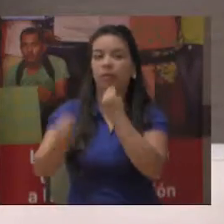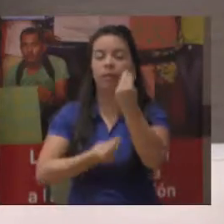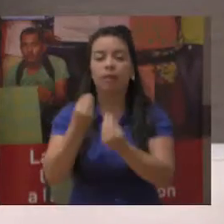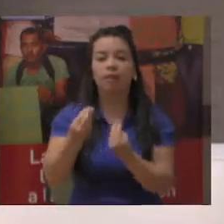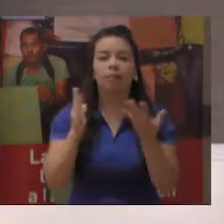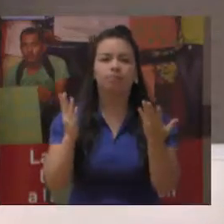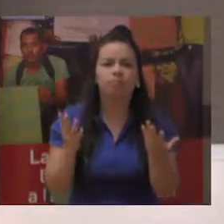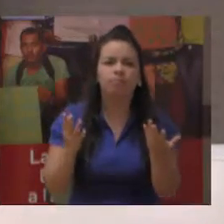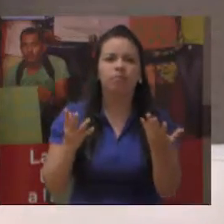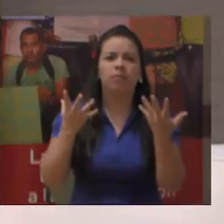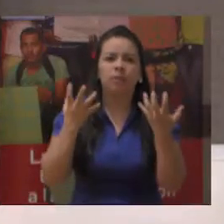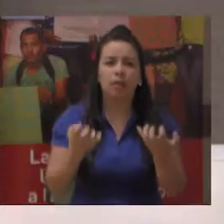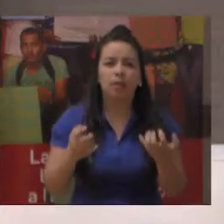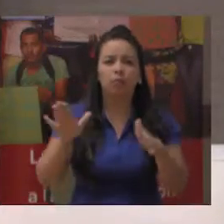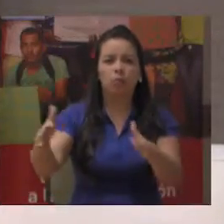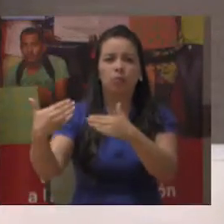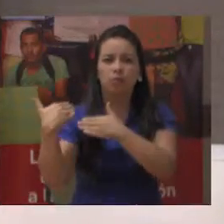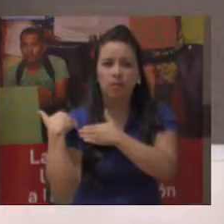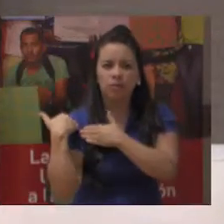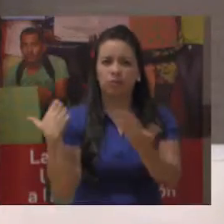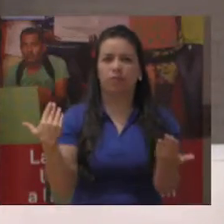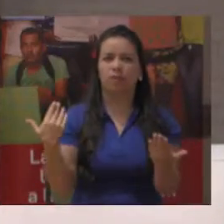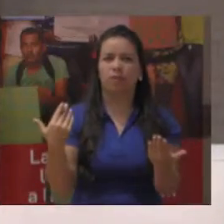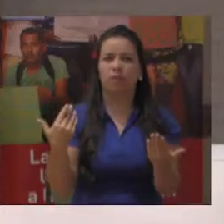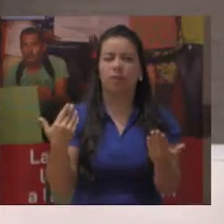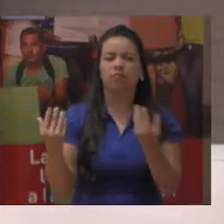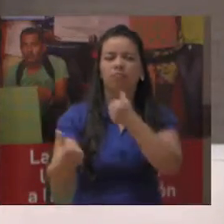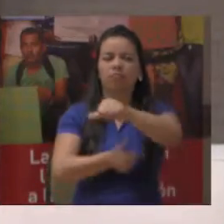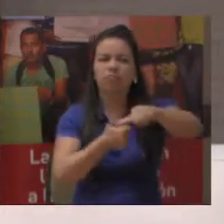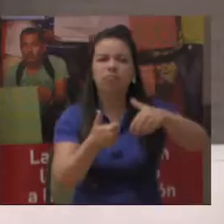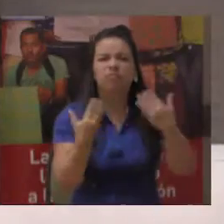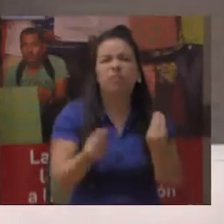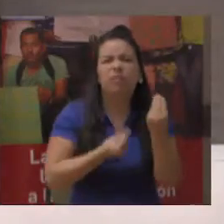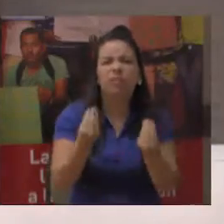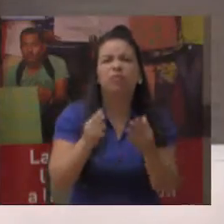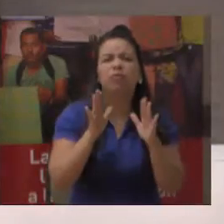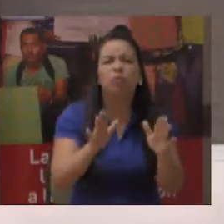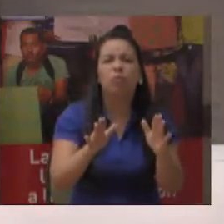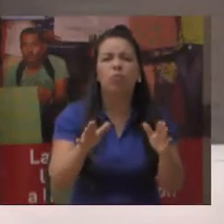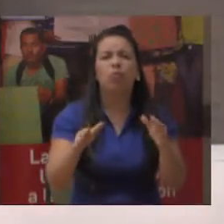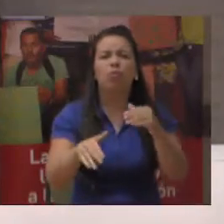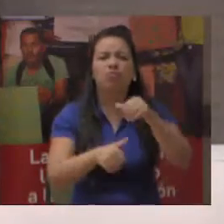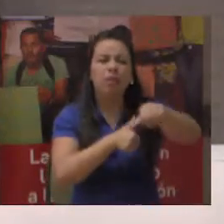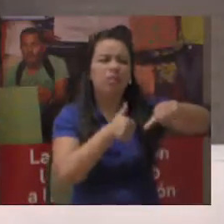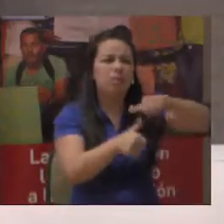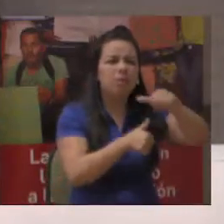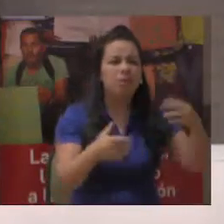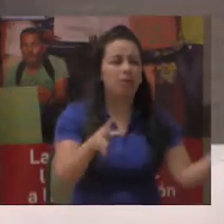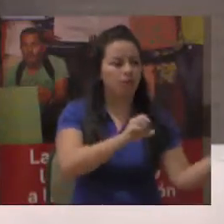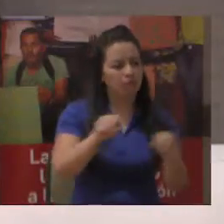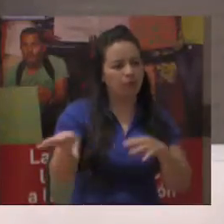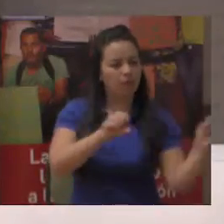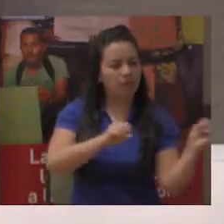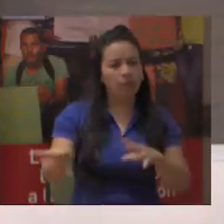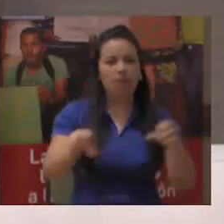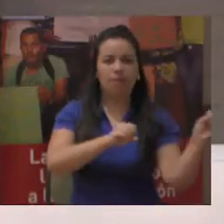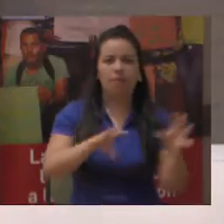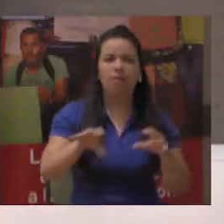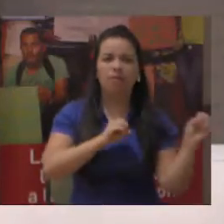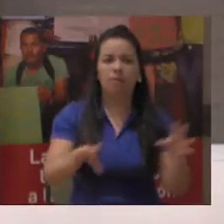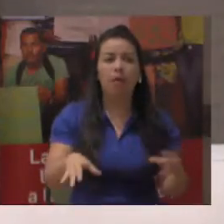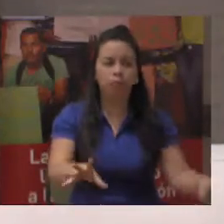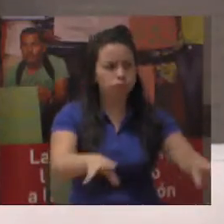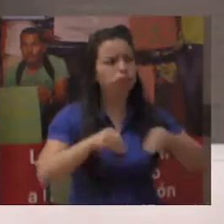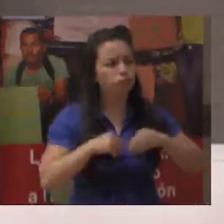que la responsabilidad que tenemos los colombianos de aceptar los reinsertados es toda. Yo diría que